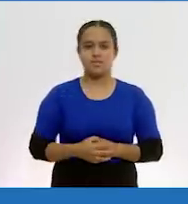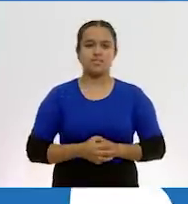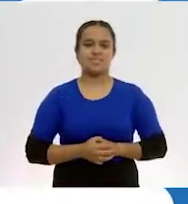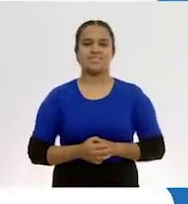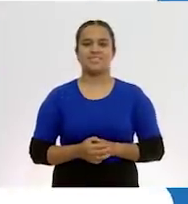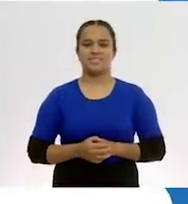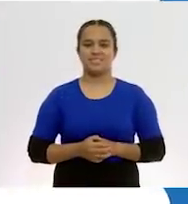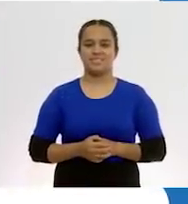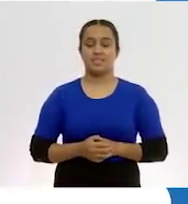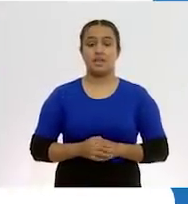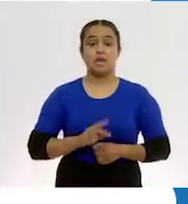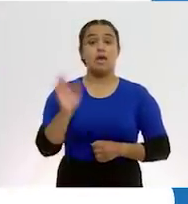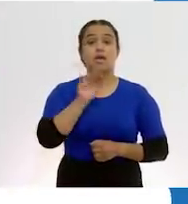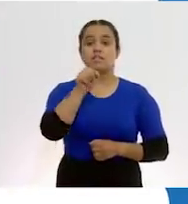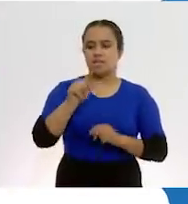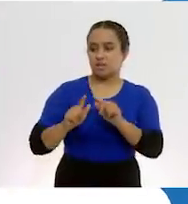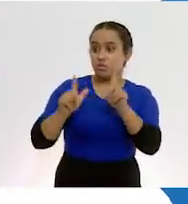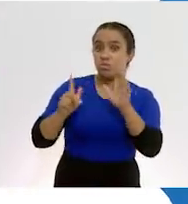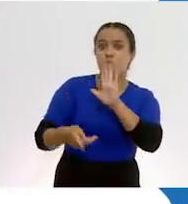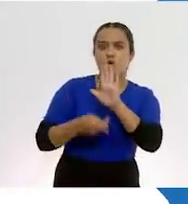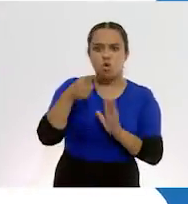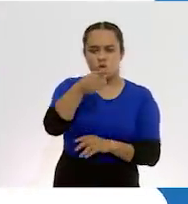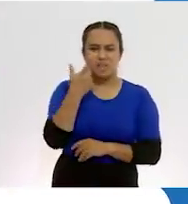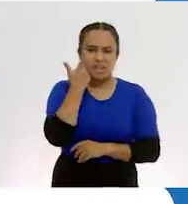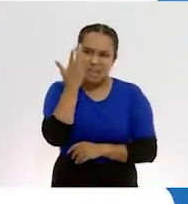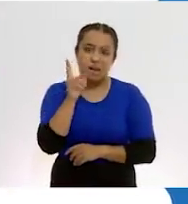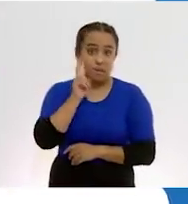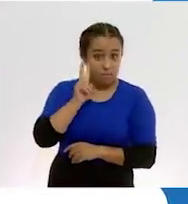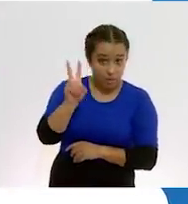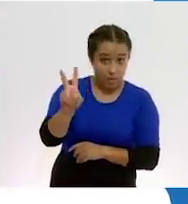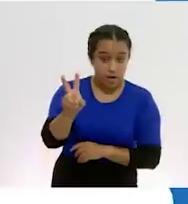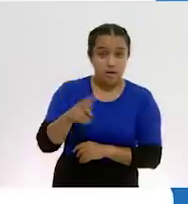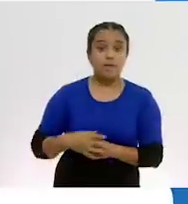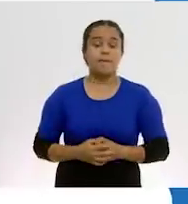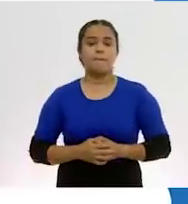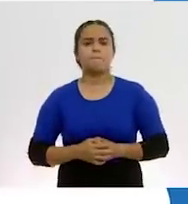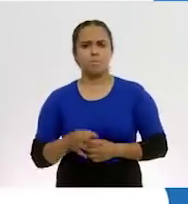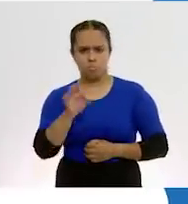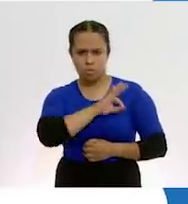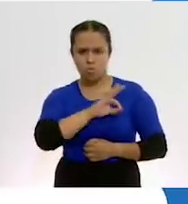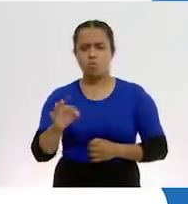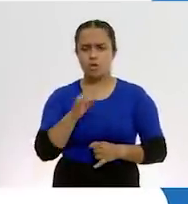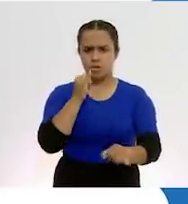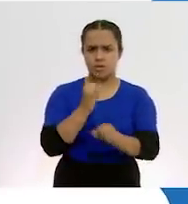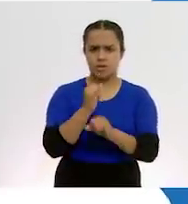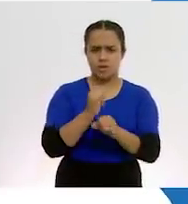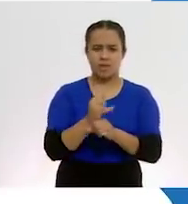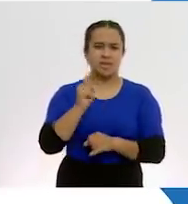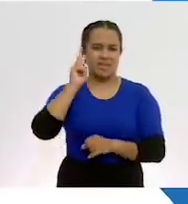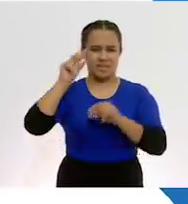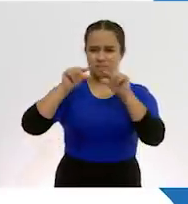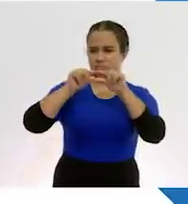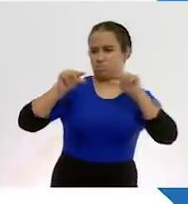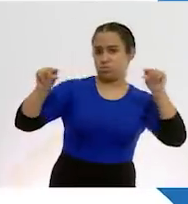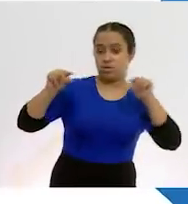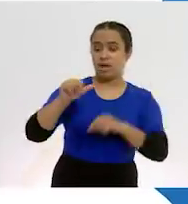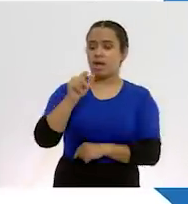conaliteg.sep.gob.mx. Si quieres volver a ver los programas de Aprende en Casa 2, los puedes encontrar en la siguiente liga: